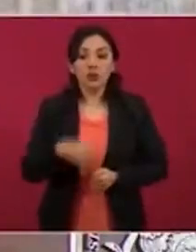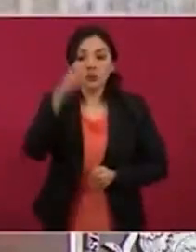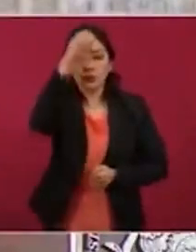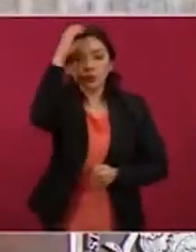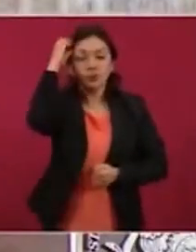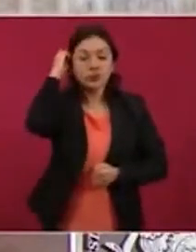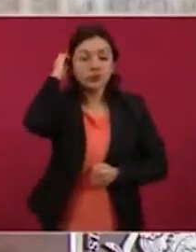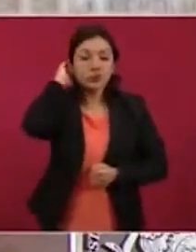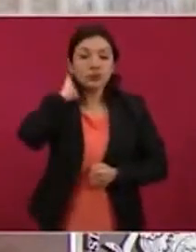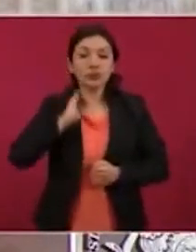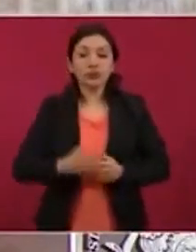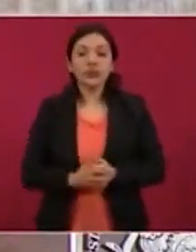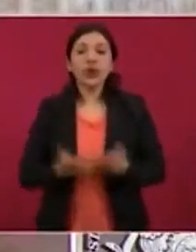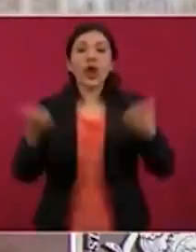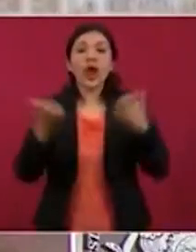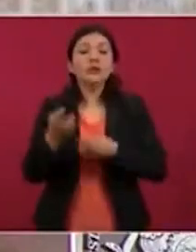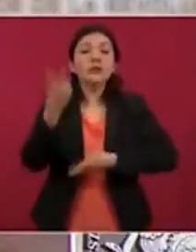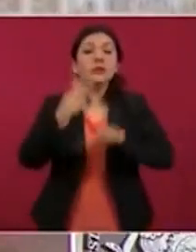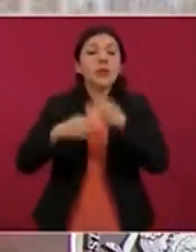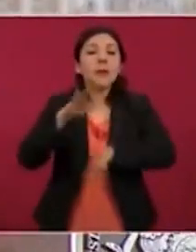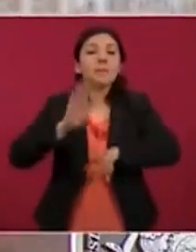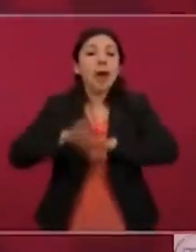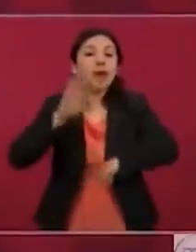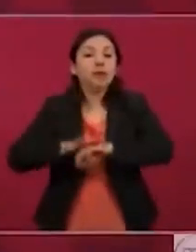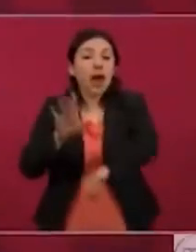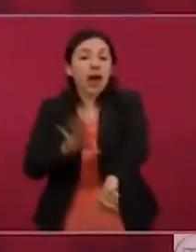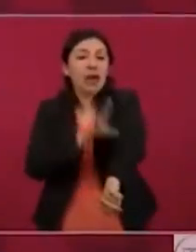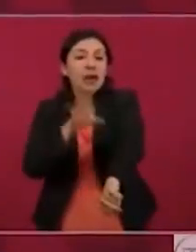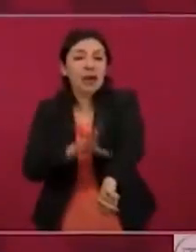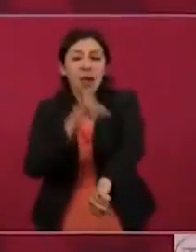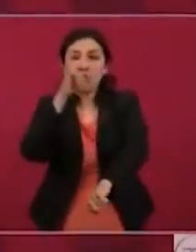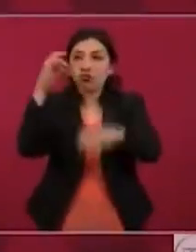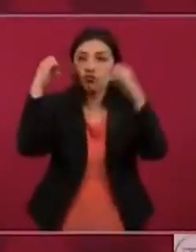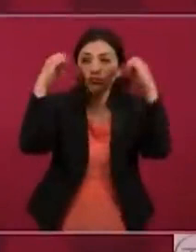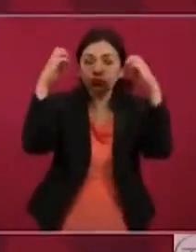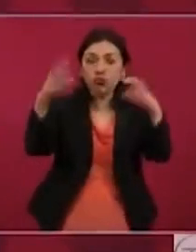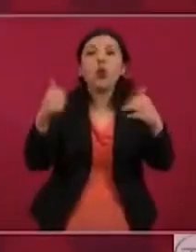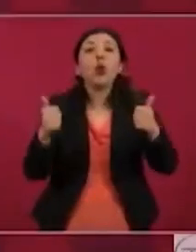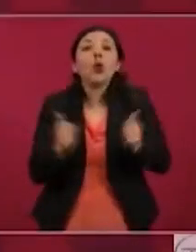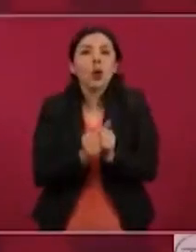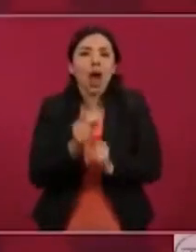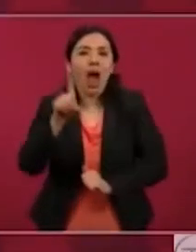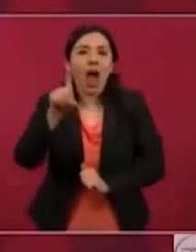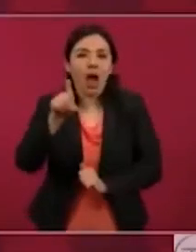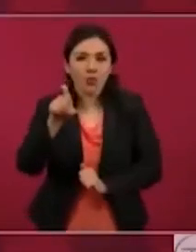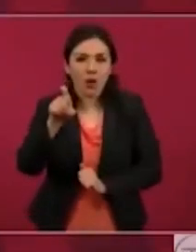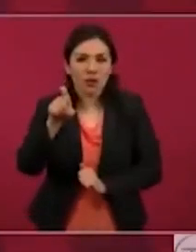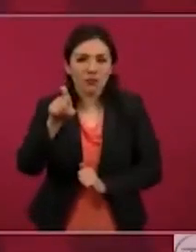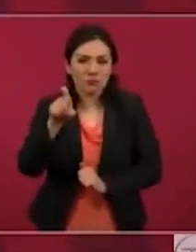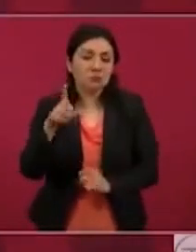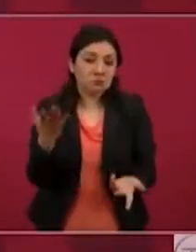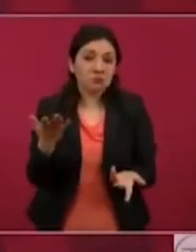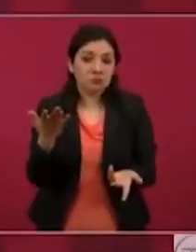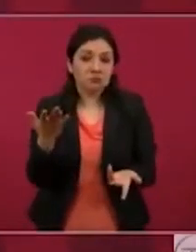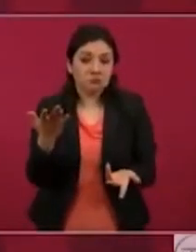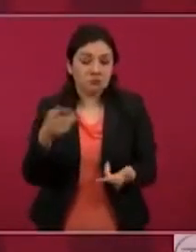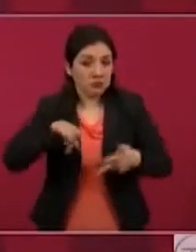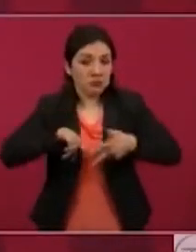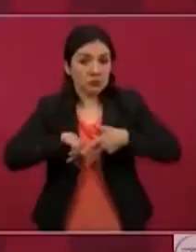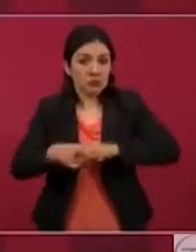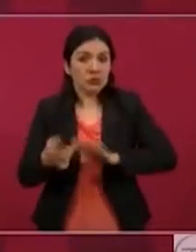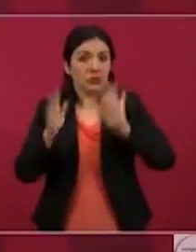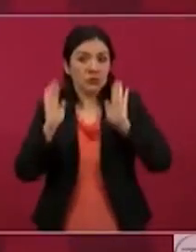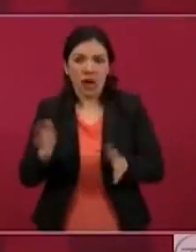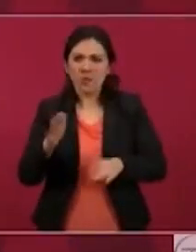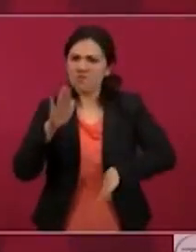producir más energía eléctrica con agua. Vamos a echar a andar